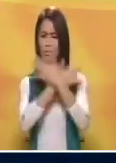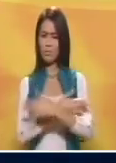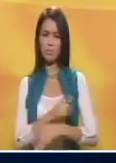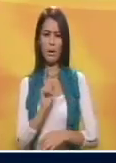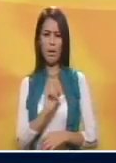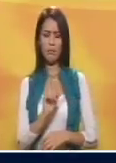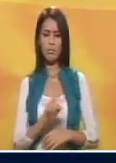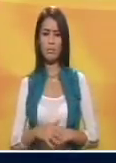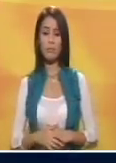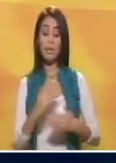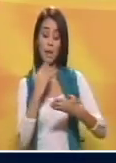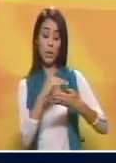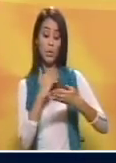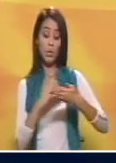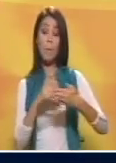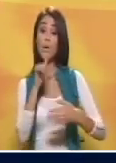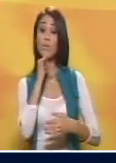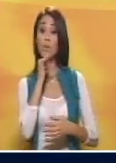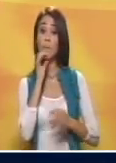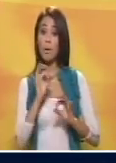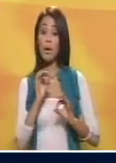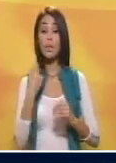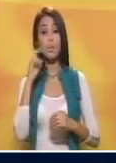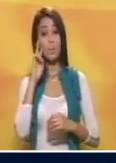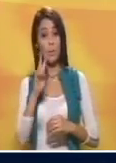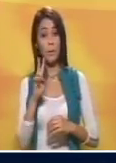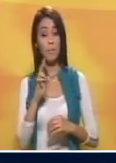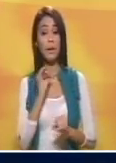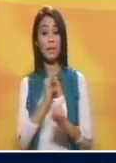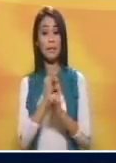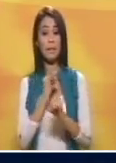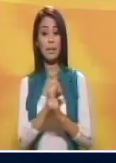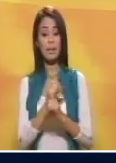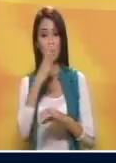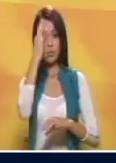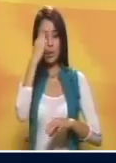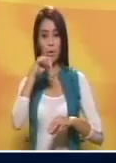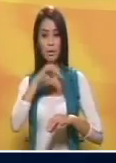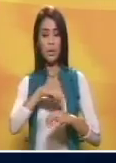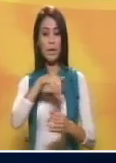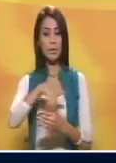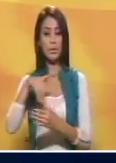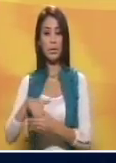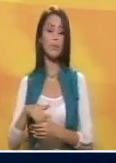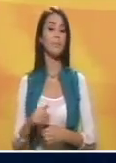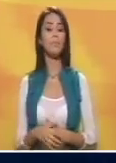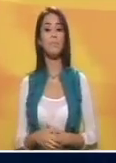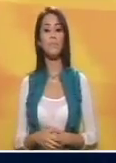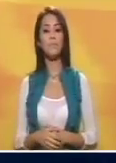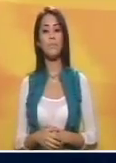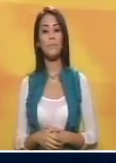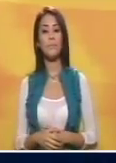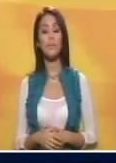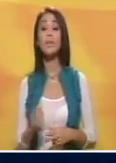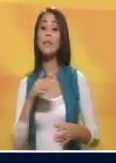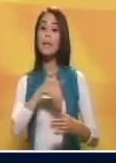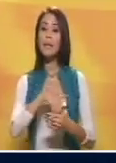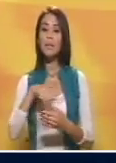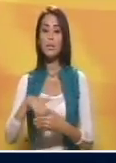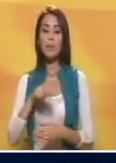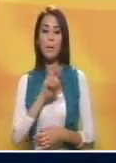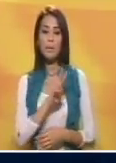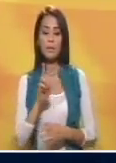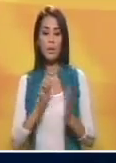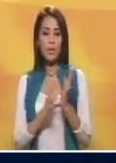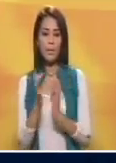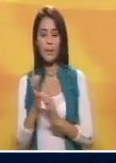en el cronograma, lo declaré y lo puedes ver en la página del Consejo Nacional Electoral. En relación con las elecciones del 22